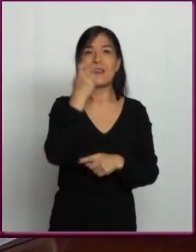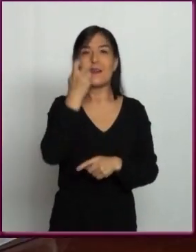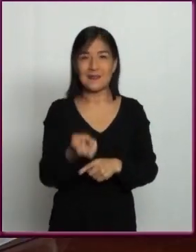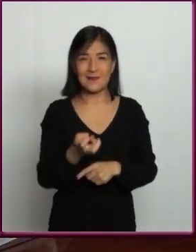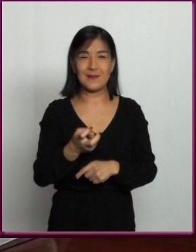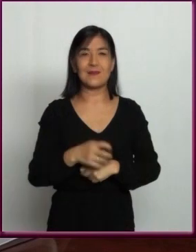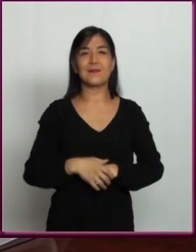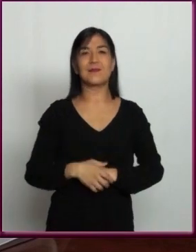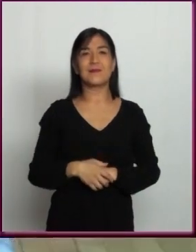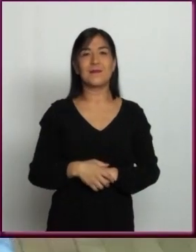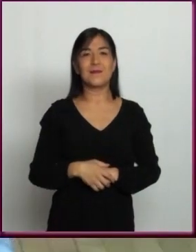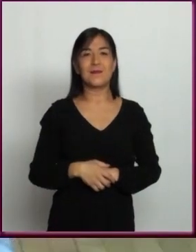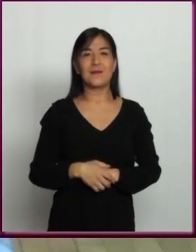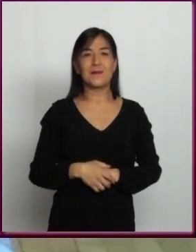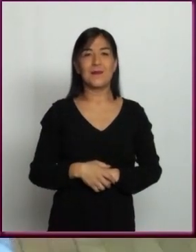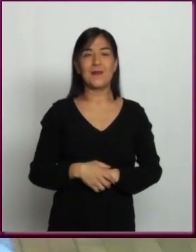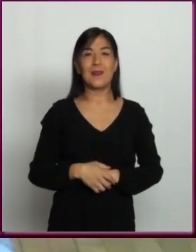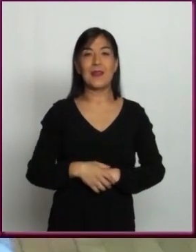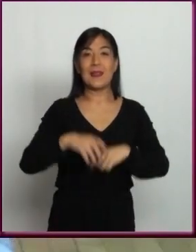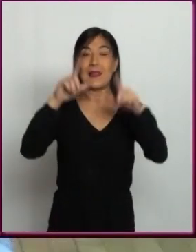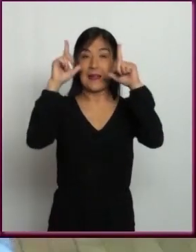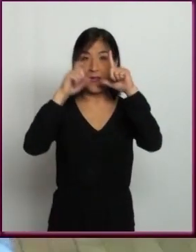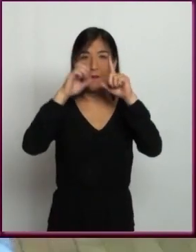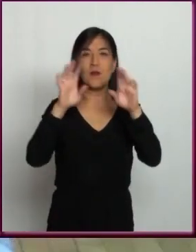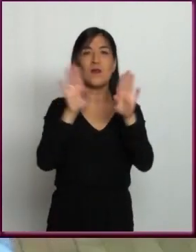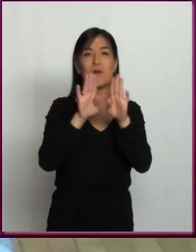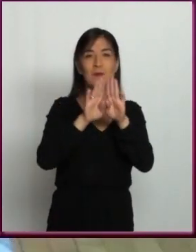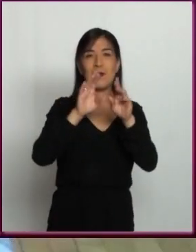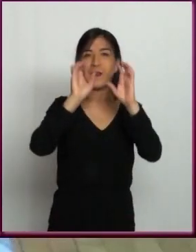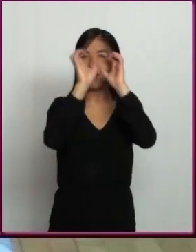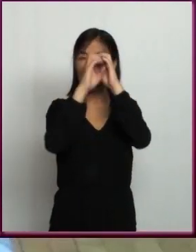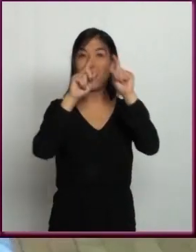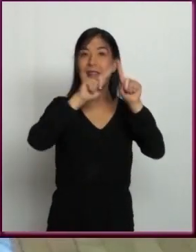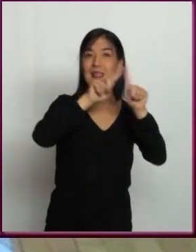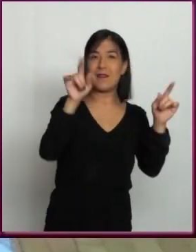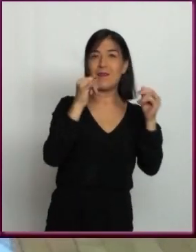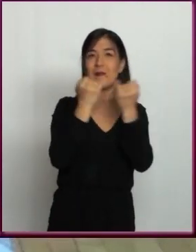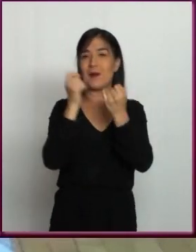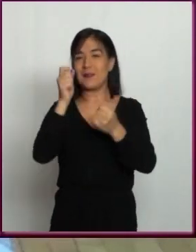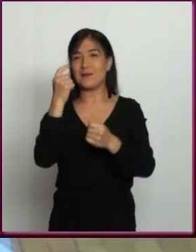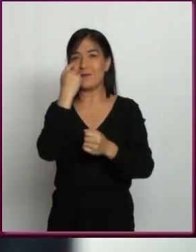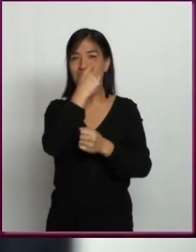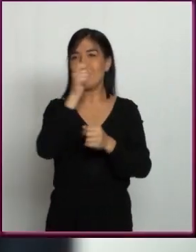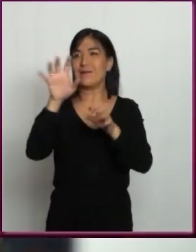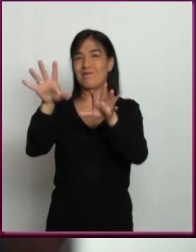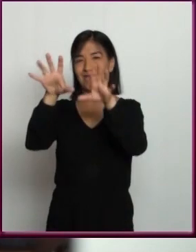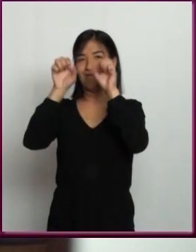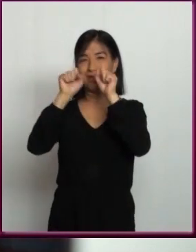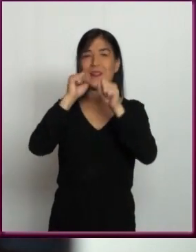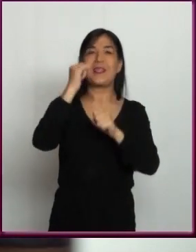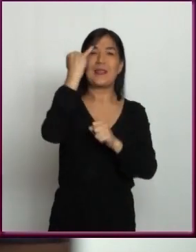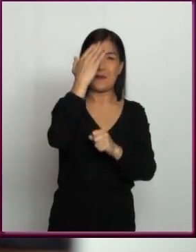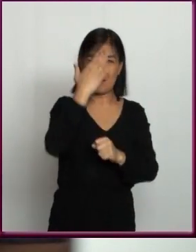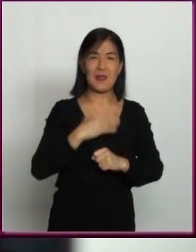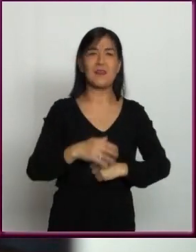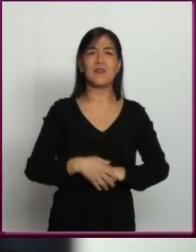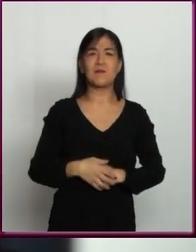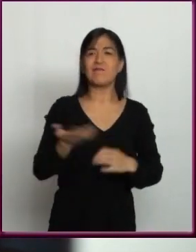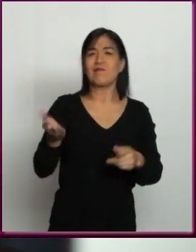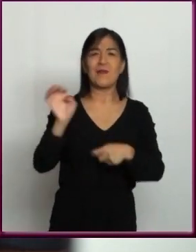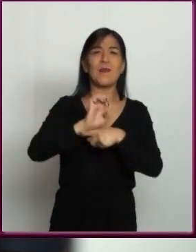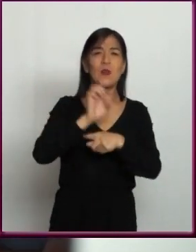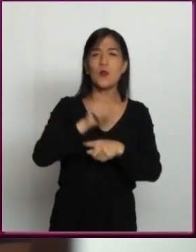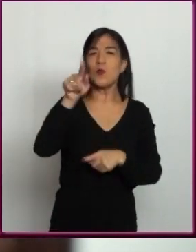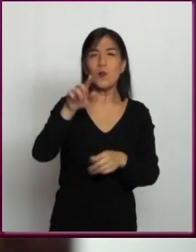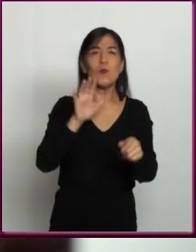que la cámara sea muy distinta en cuanto a nivel de proyección y a nivel de proceso de imagen. Entonces, ¿cuál crees tú que sería